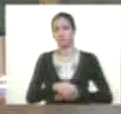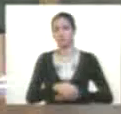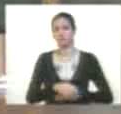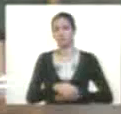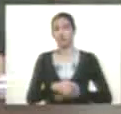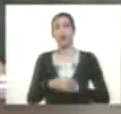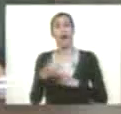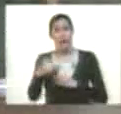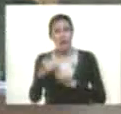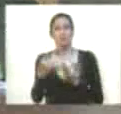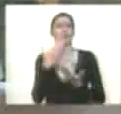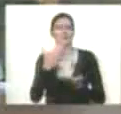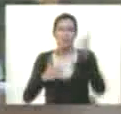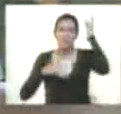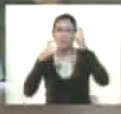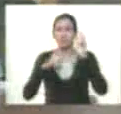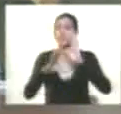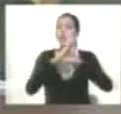Venezuela.